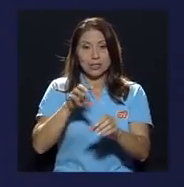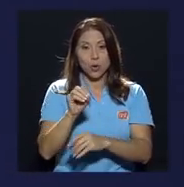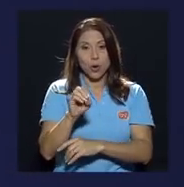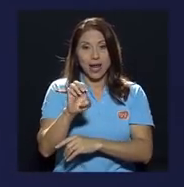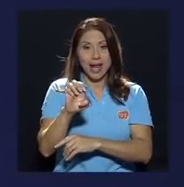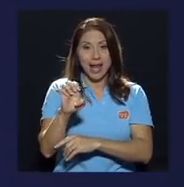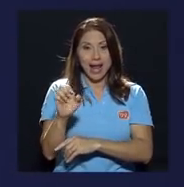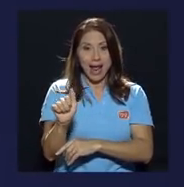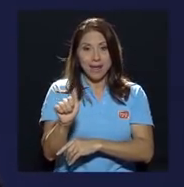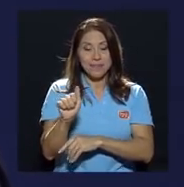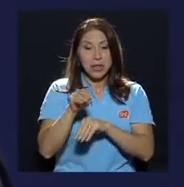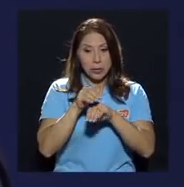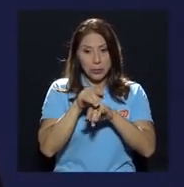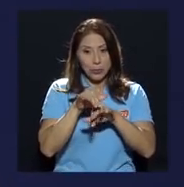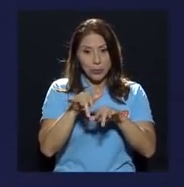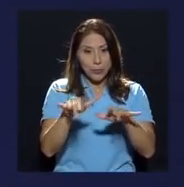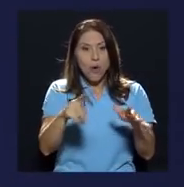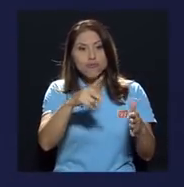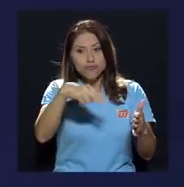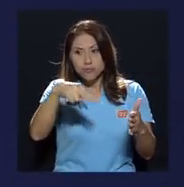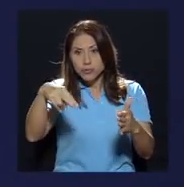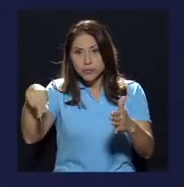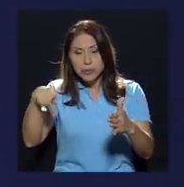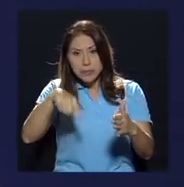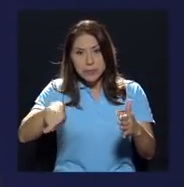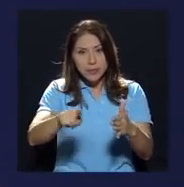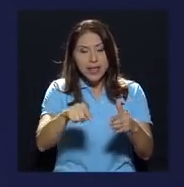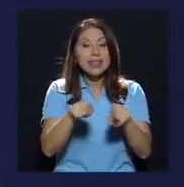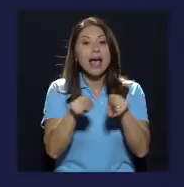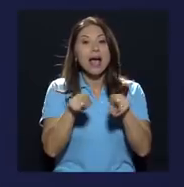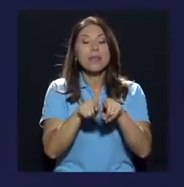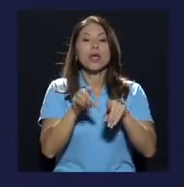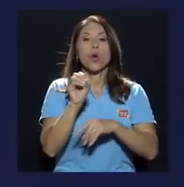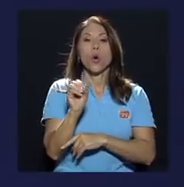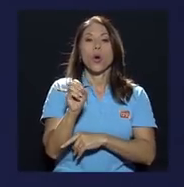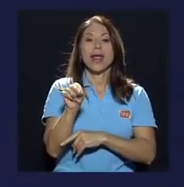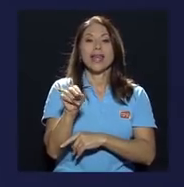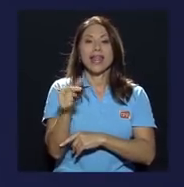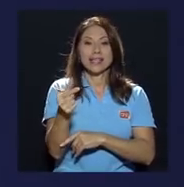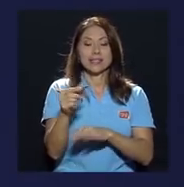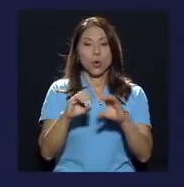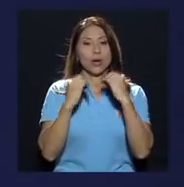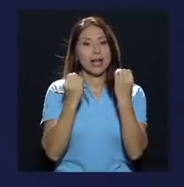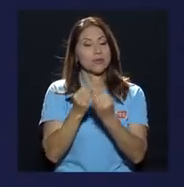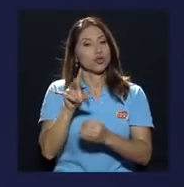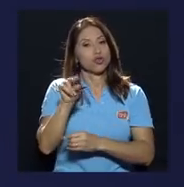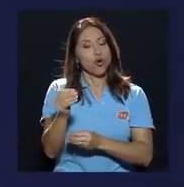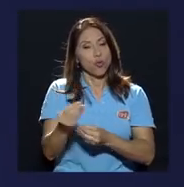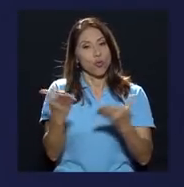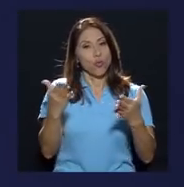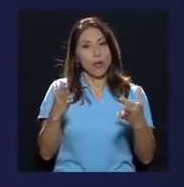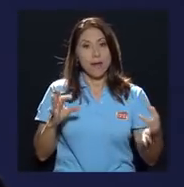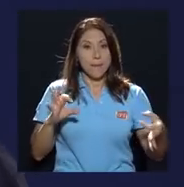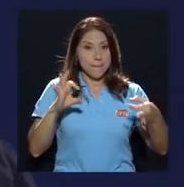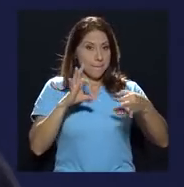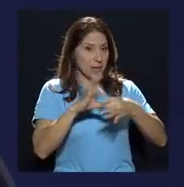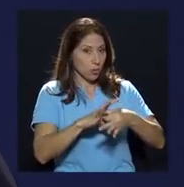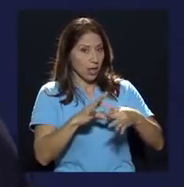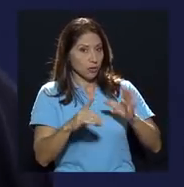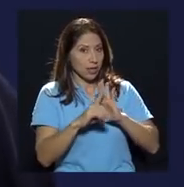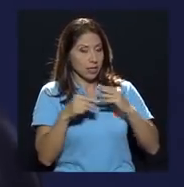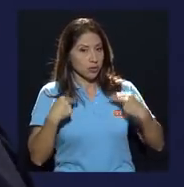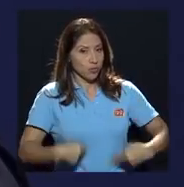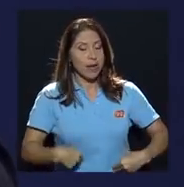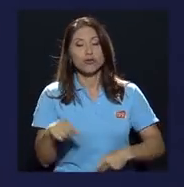y las organizadas ongs organismos no con nuevos gubernamentales vinculados de derechos muy claros de